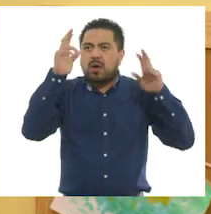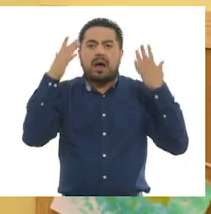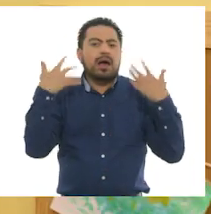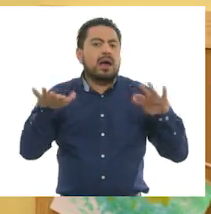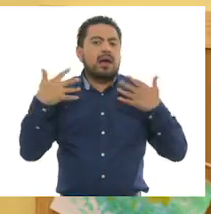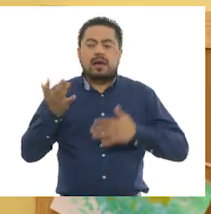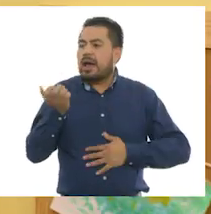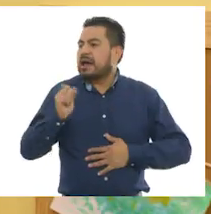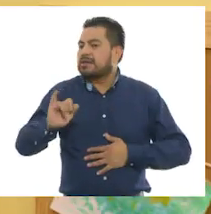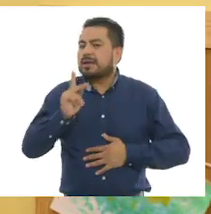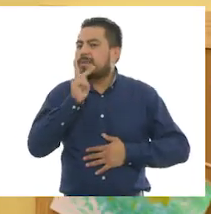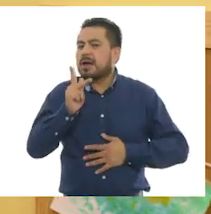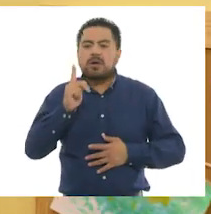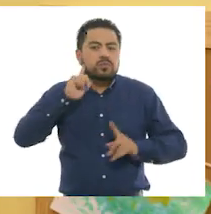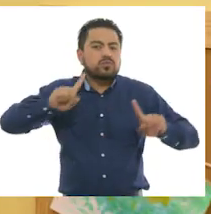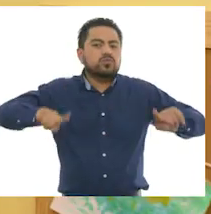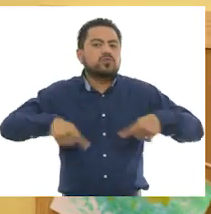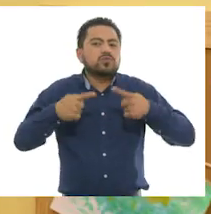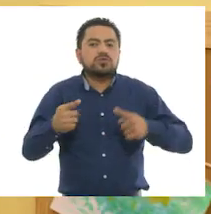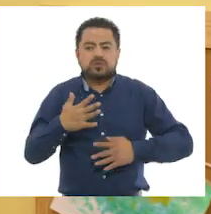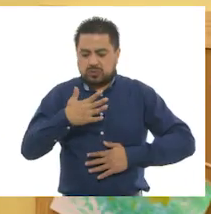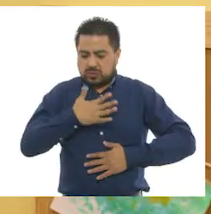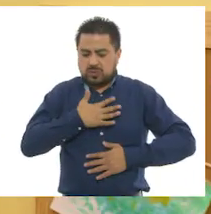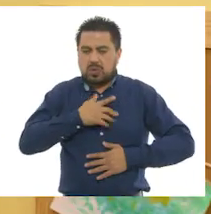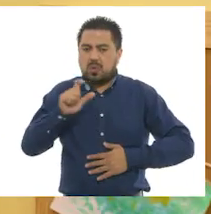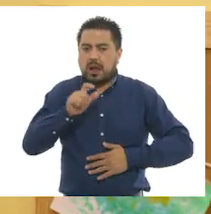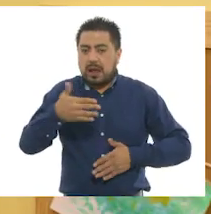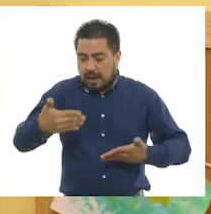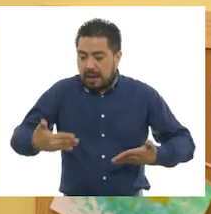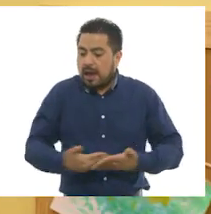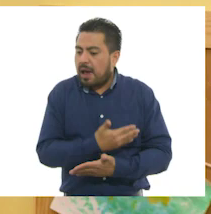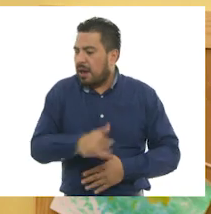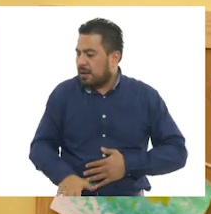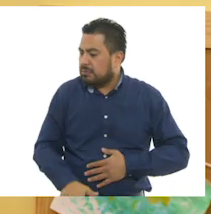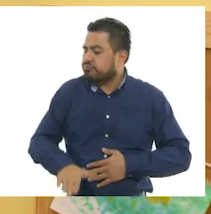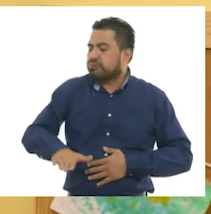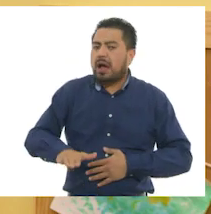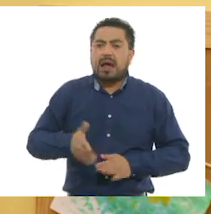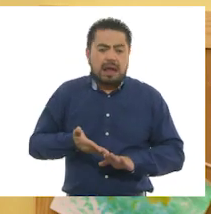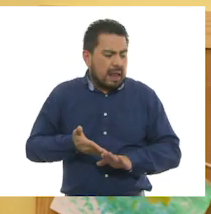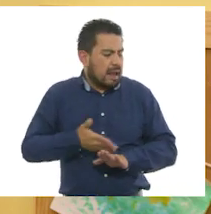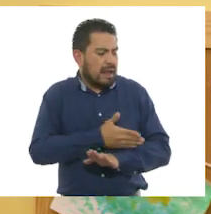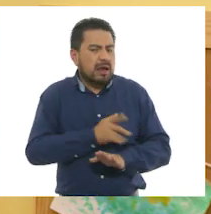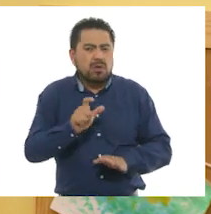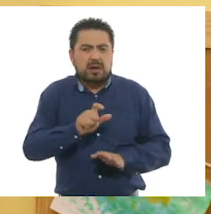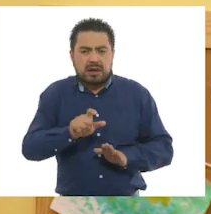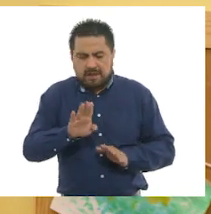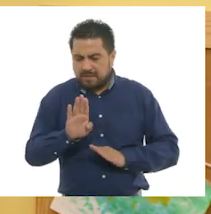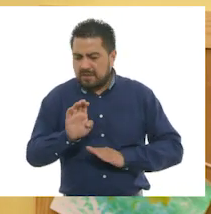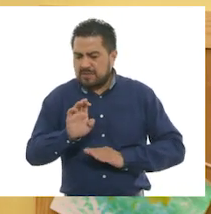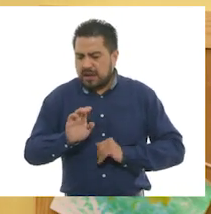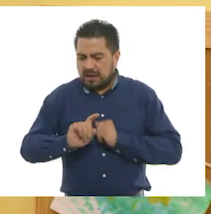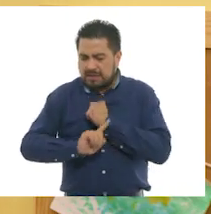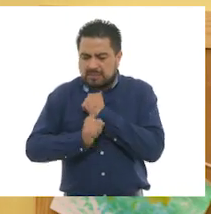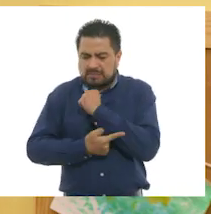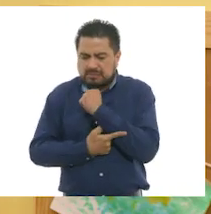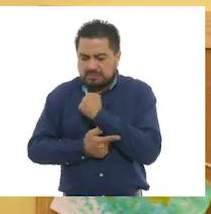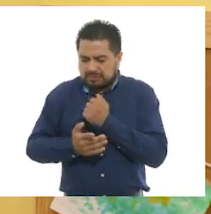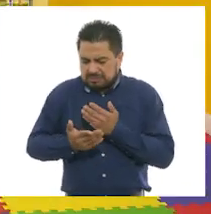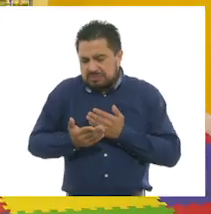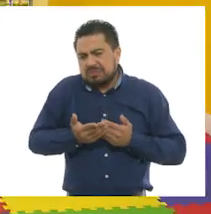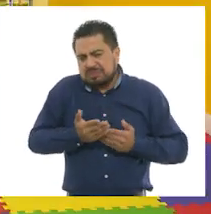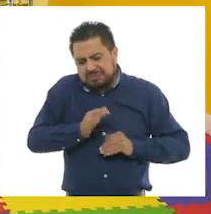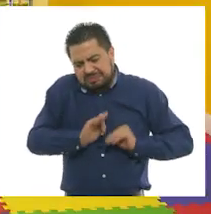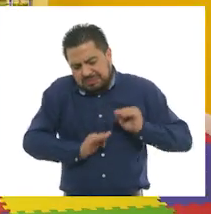las palabras, la música está en nosotros desde que nacemos y aún antes si los arrullos llegaron de regalo durante la